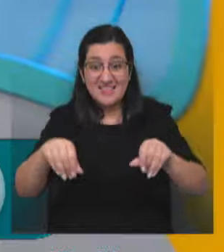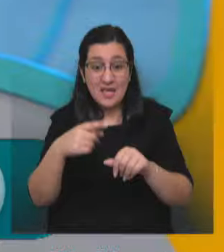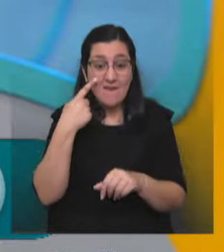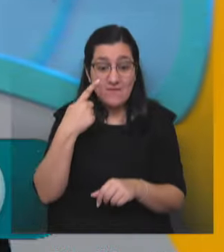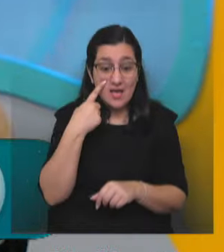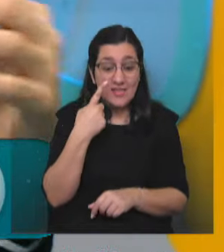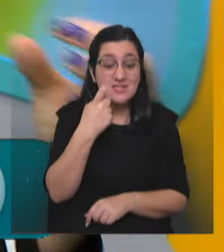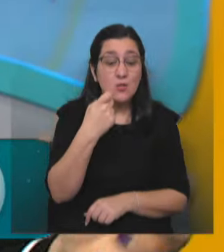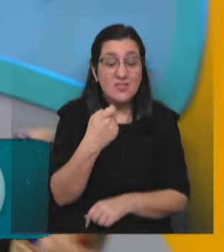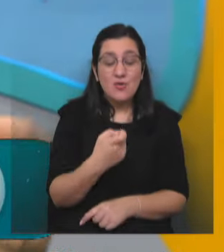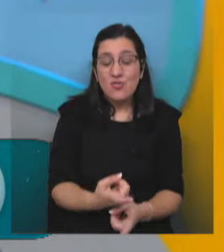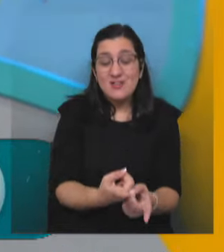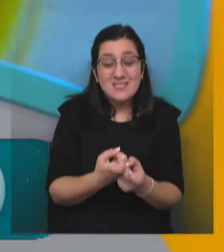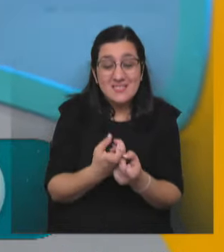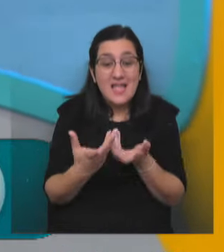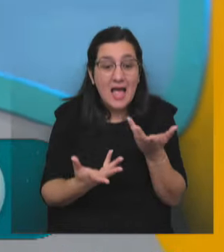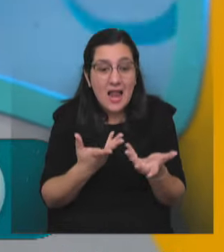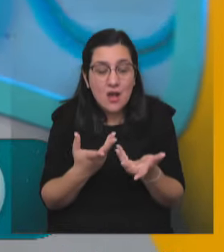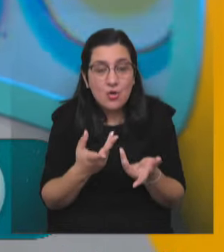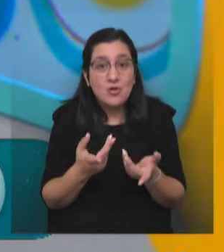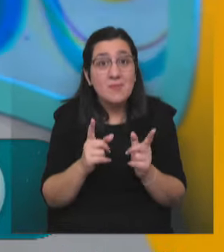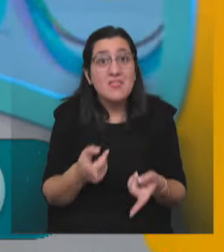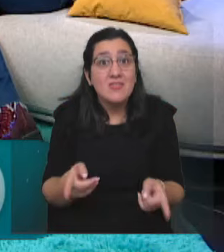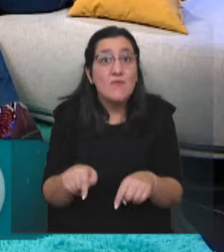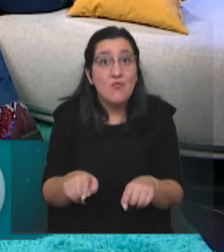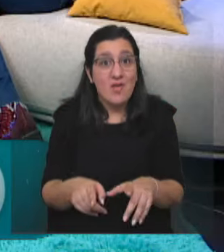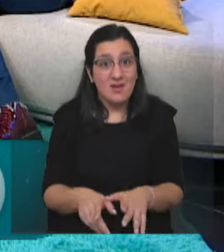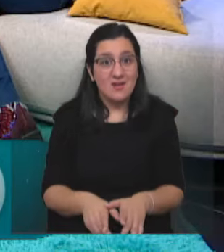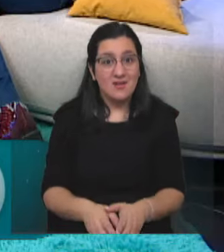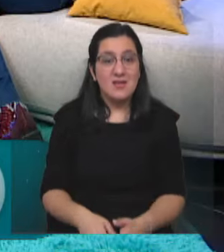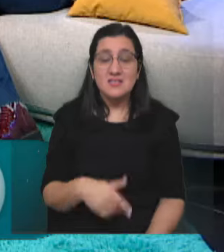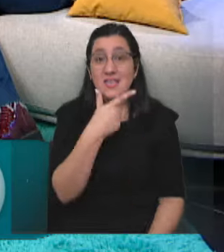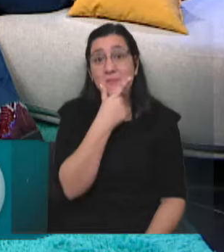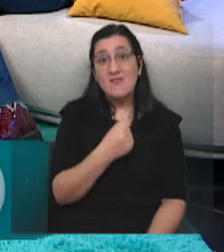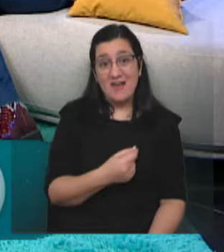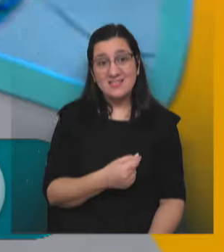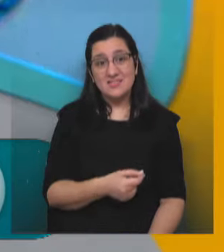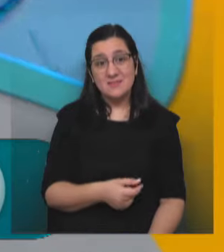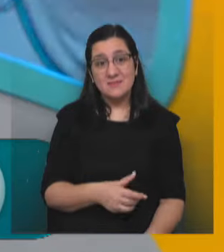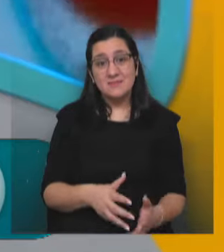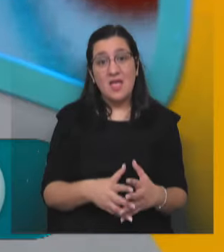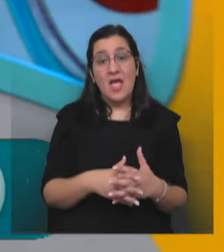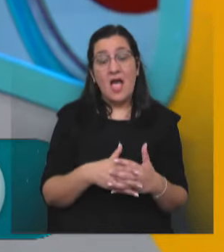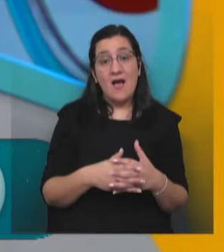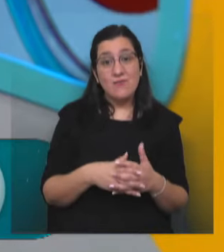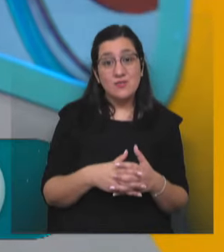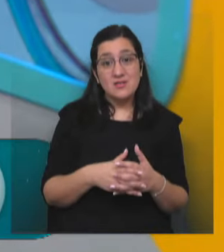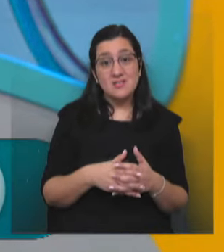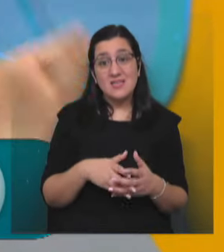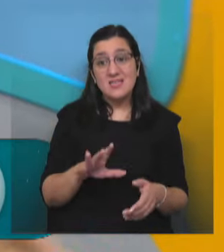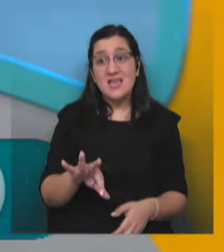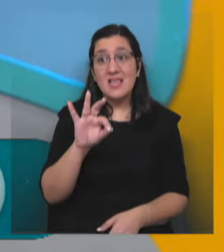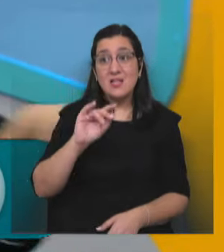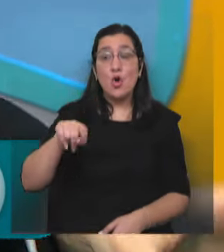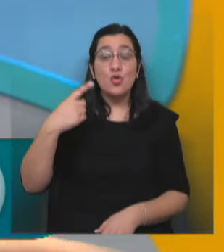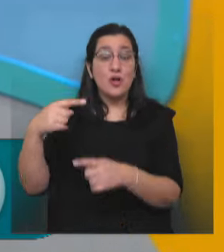tierra necesita y esa semillita. De devolver. Claro, sería mucho más fácil aburrirse y tomar otros caminos de repente,